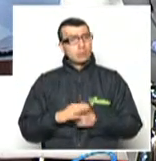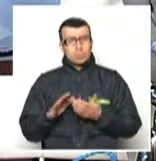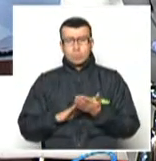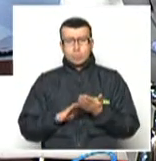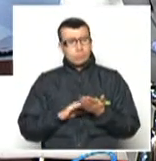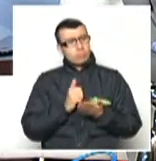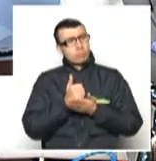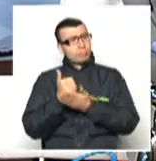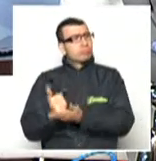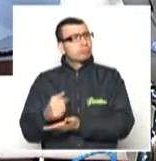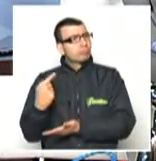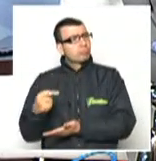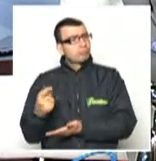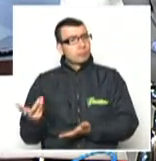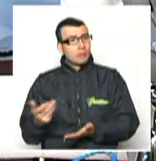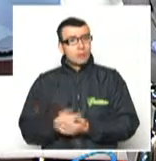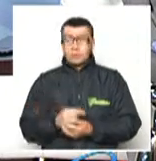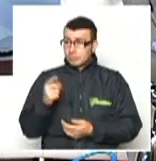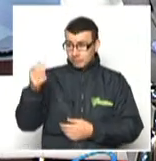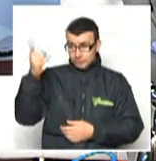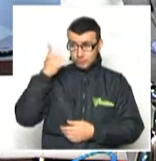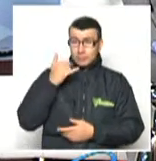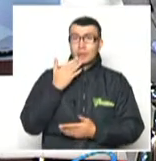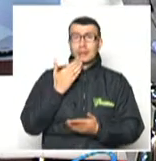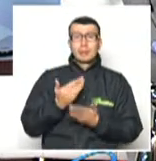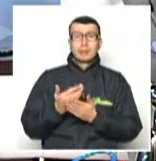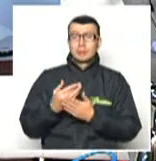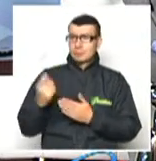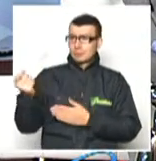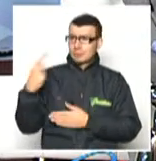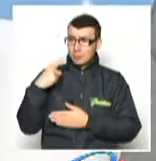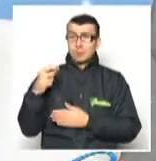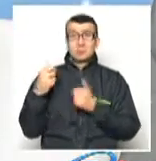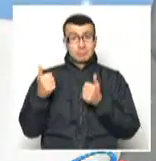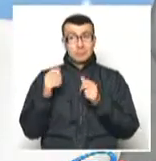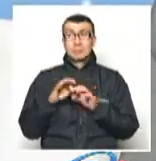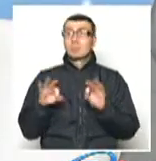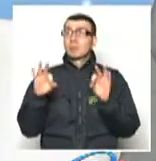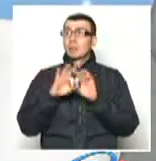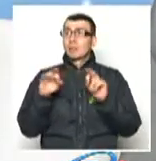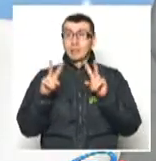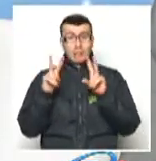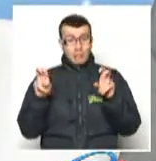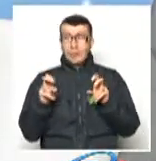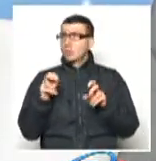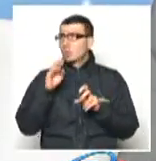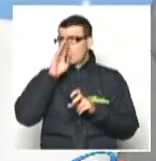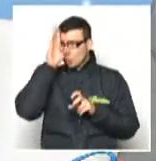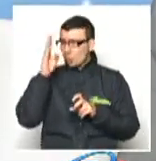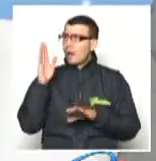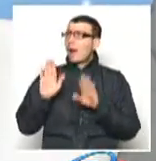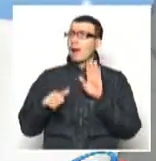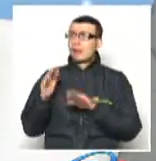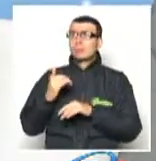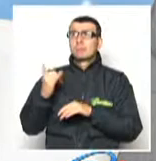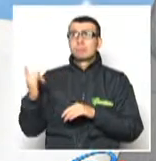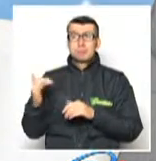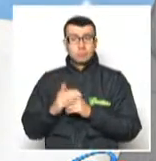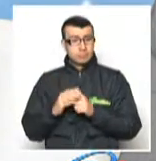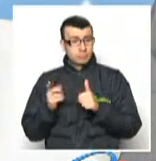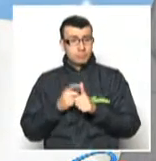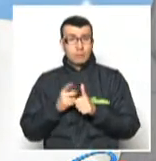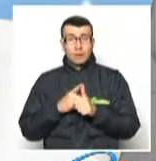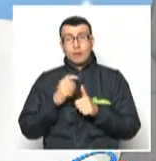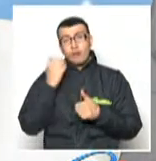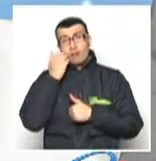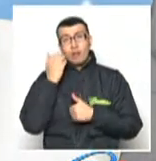puede ofrecer? Cecilia, muchas gracias por la pregunta y me parece espectacular hablar de este tema, que es un tema súper común. Primero, la enfermedad